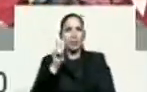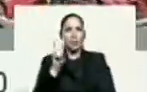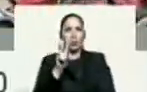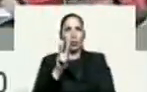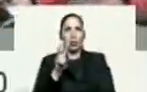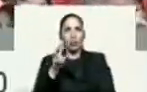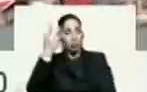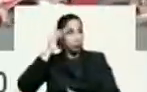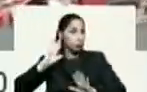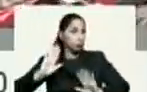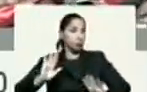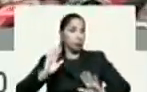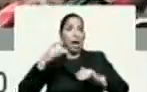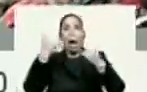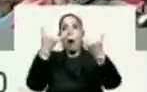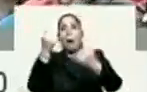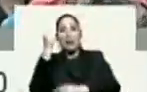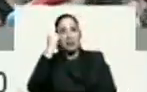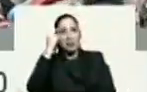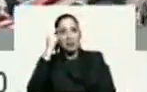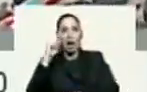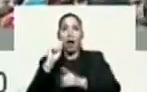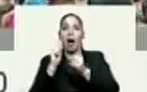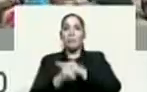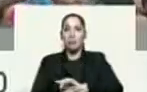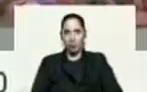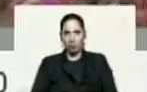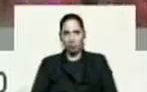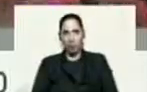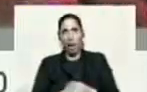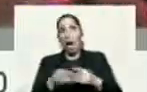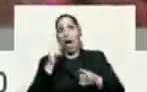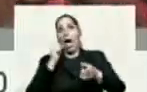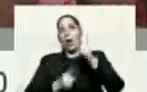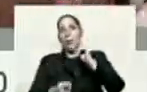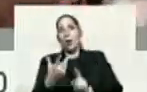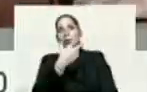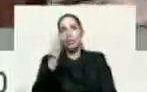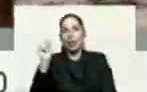qué fecha irán a poner ahora. A lo mejor nos toca el 30 de febrero.